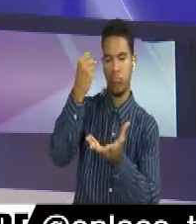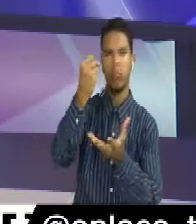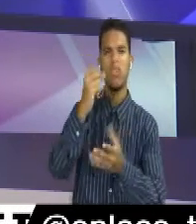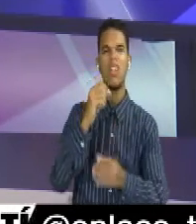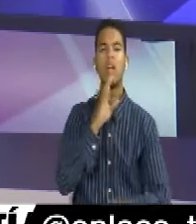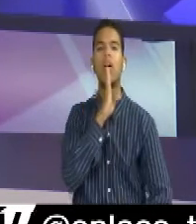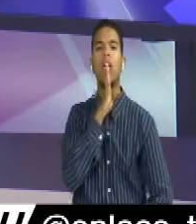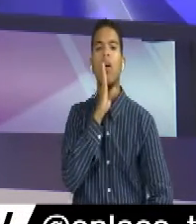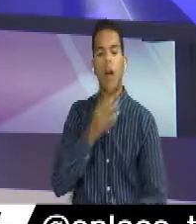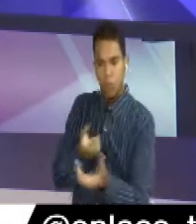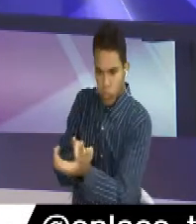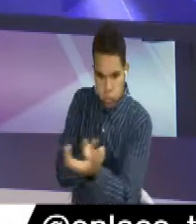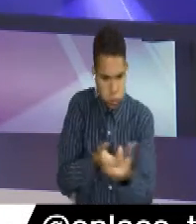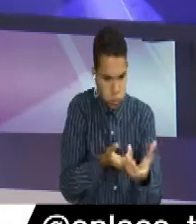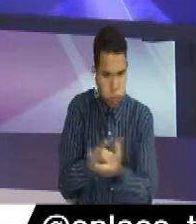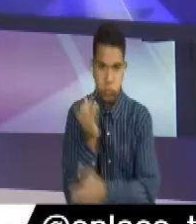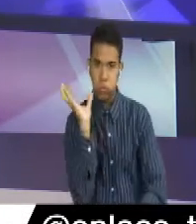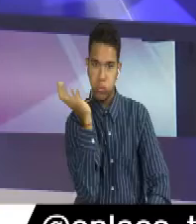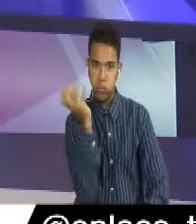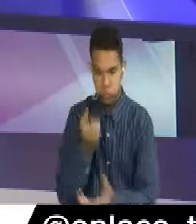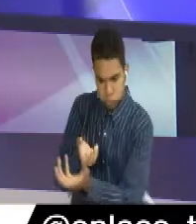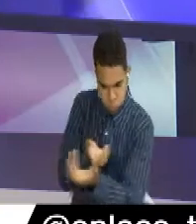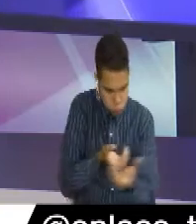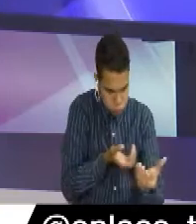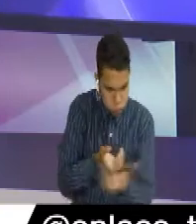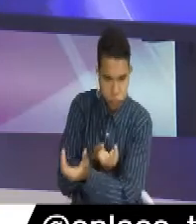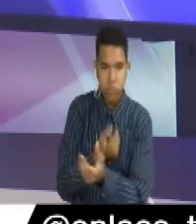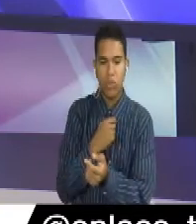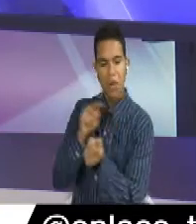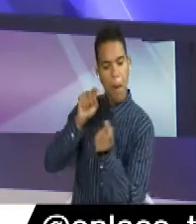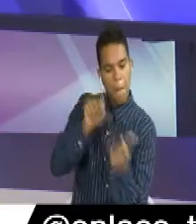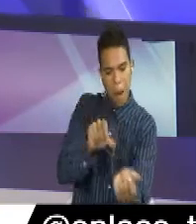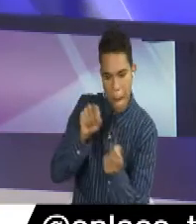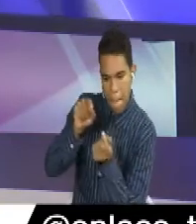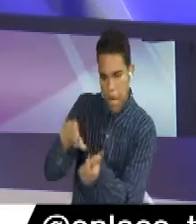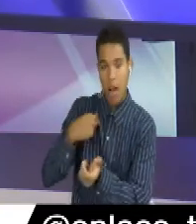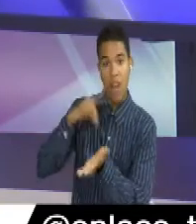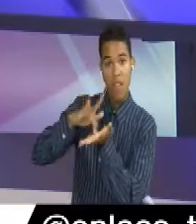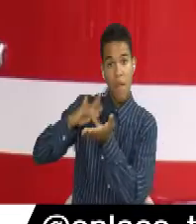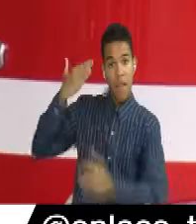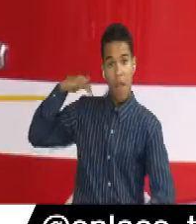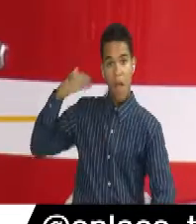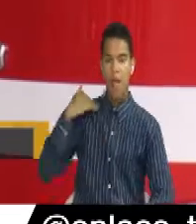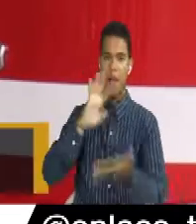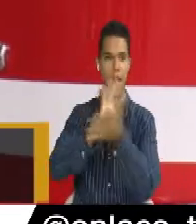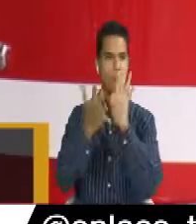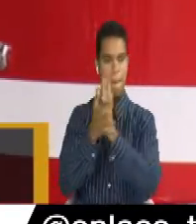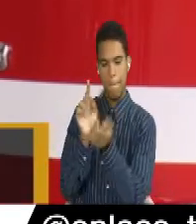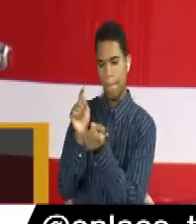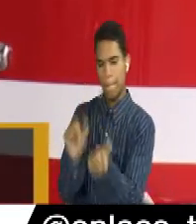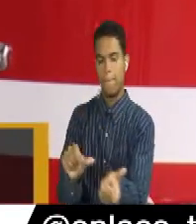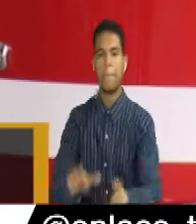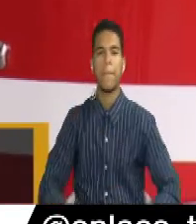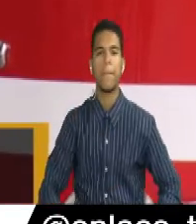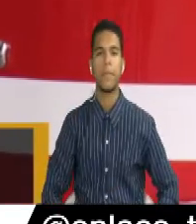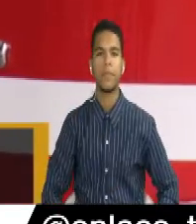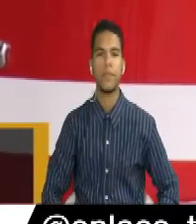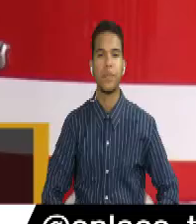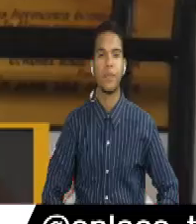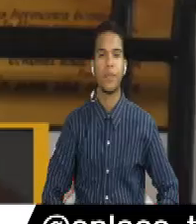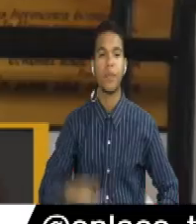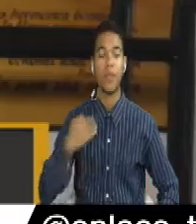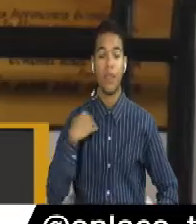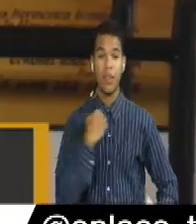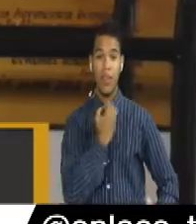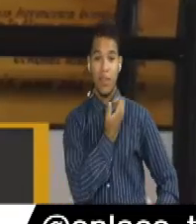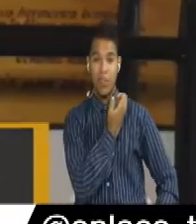socorro se pusieron al día con su personal e iniciaron el pago a sus proveedores. El Cuerpo de Bomberos de Barranca Bermeja, a través de su comandante,